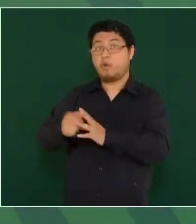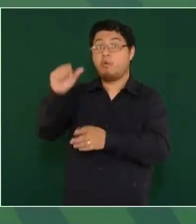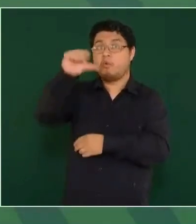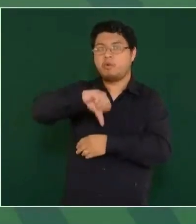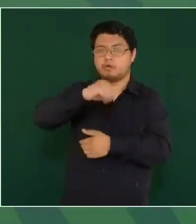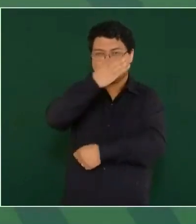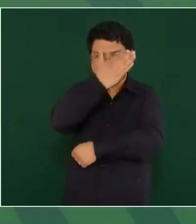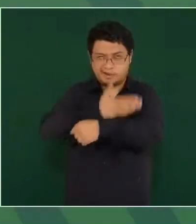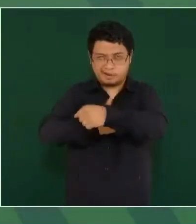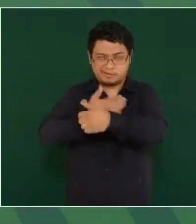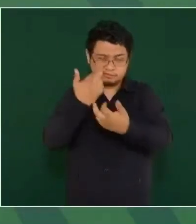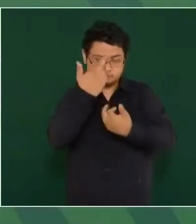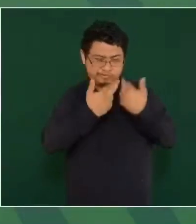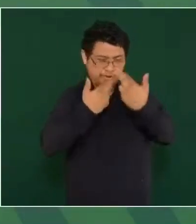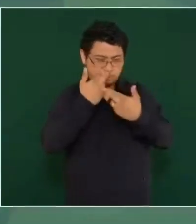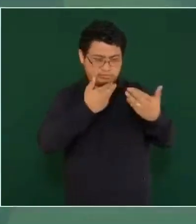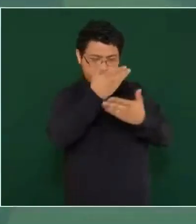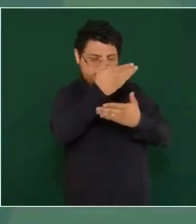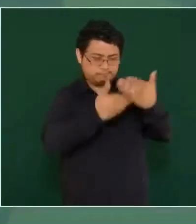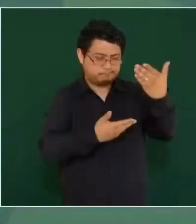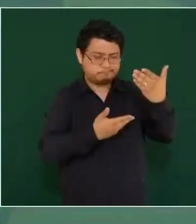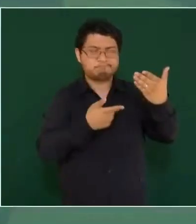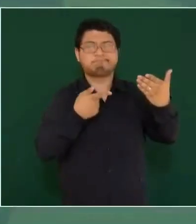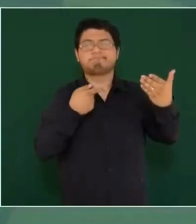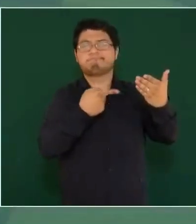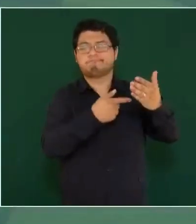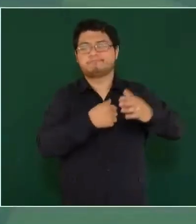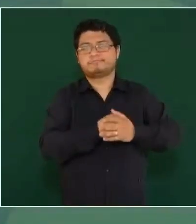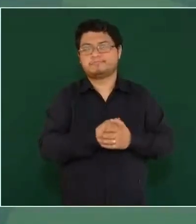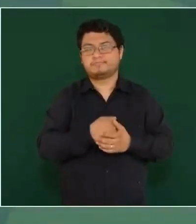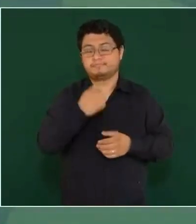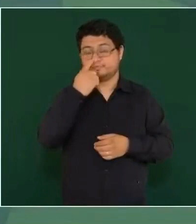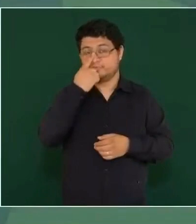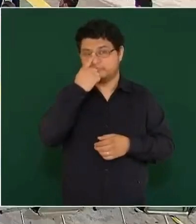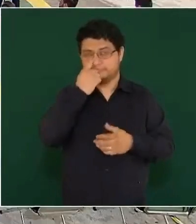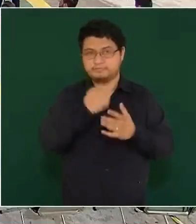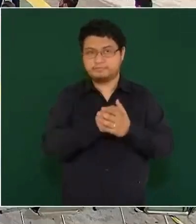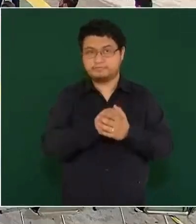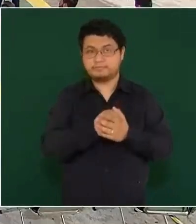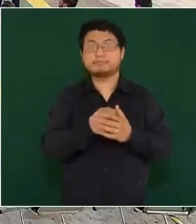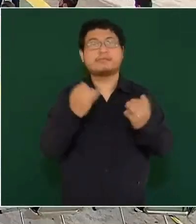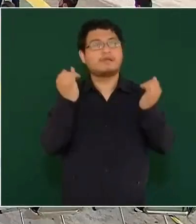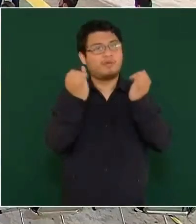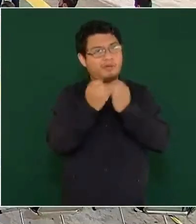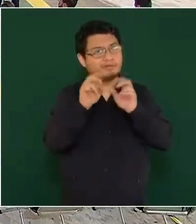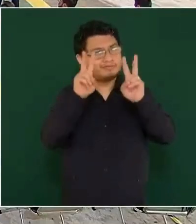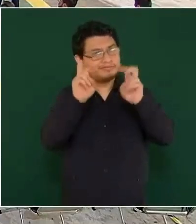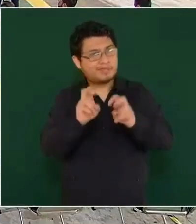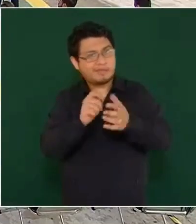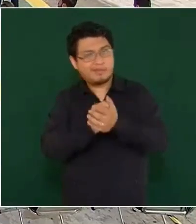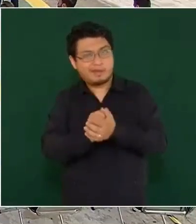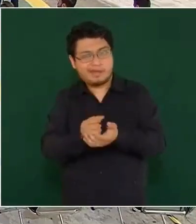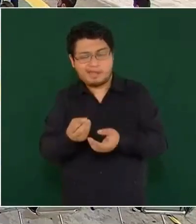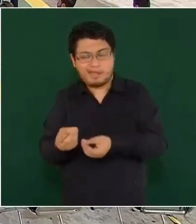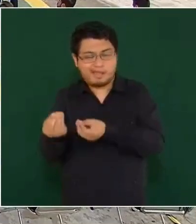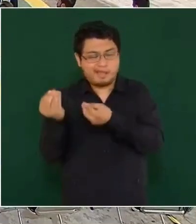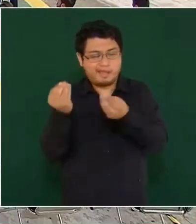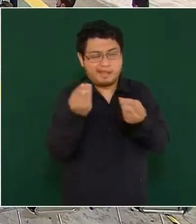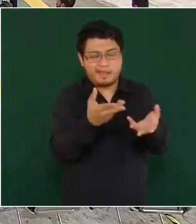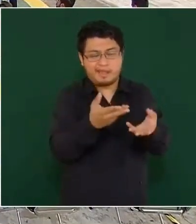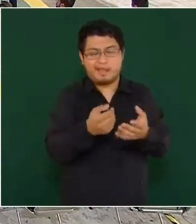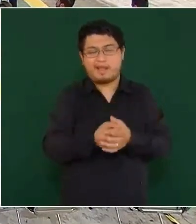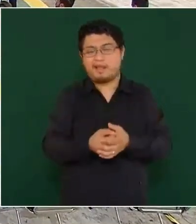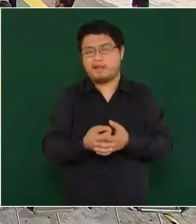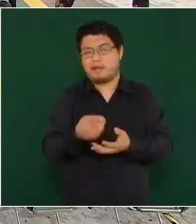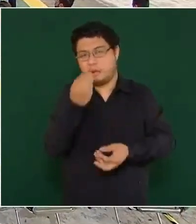vamos a a revisar es la entrega de despensas de materiales de